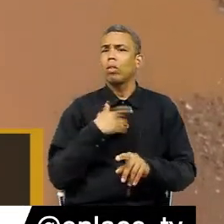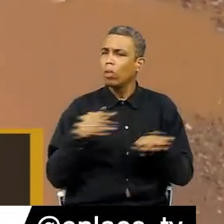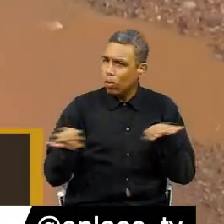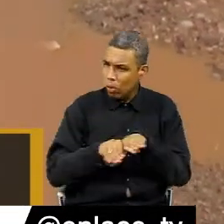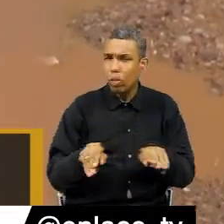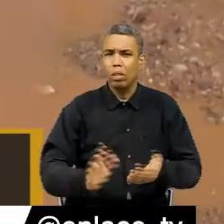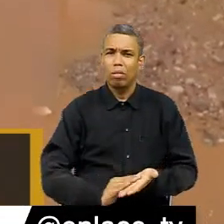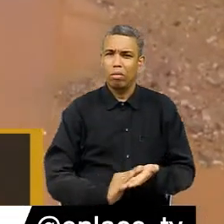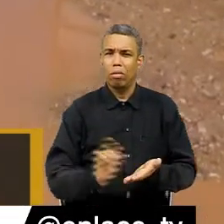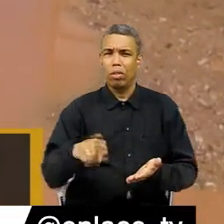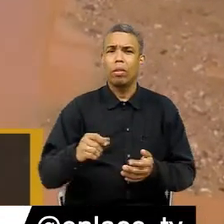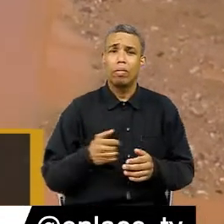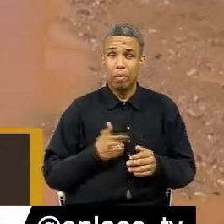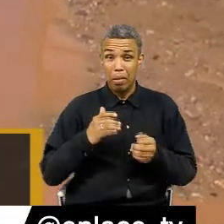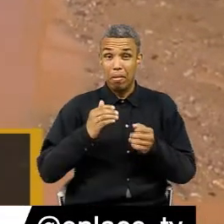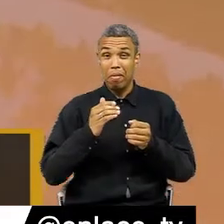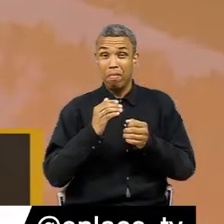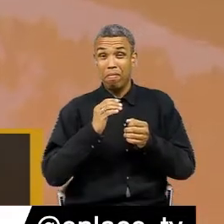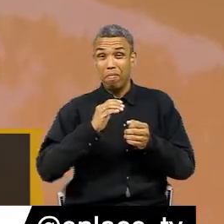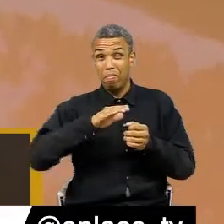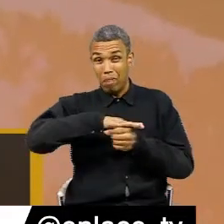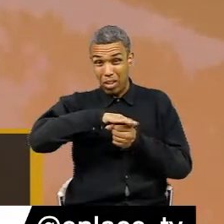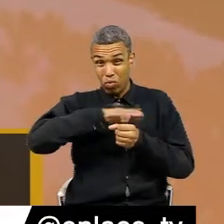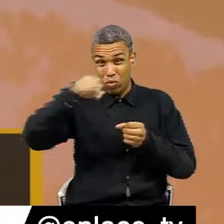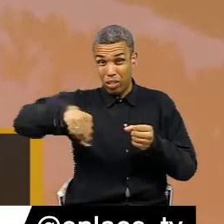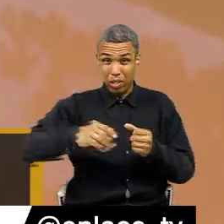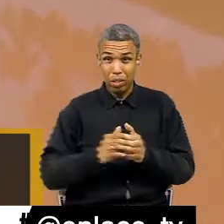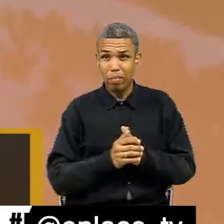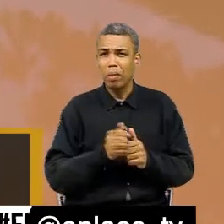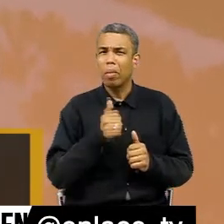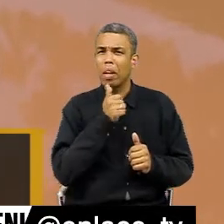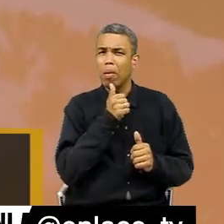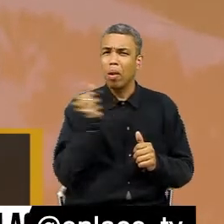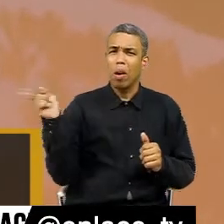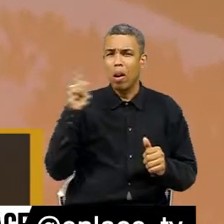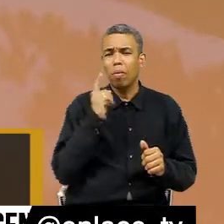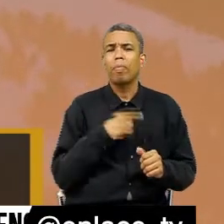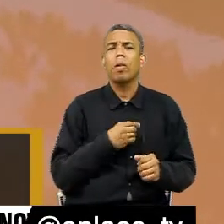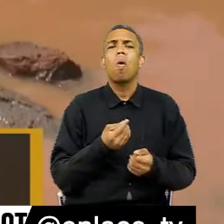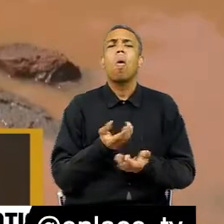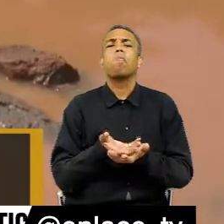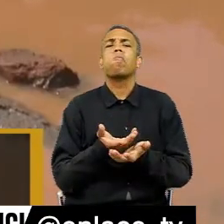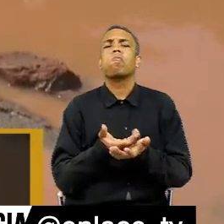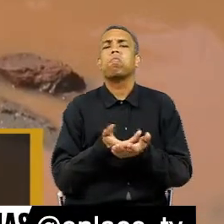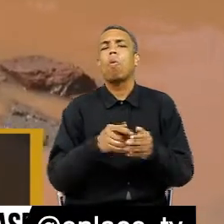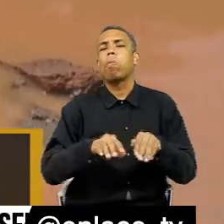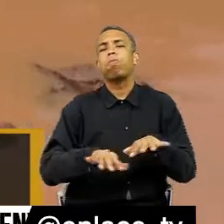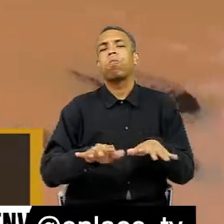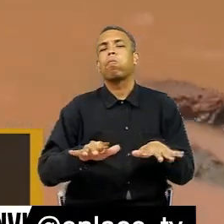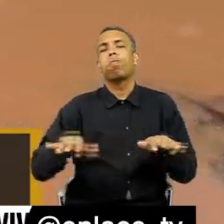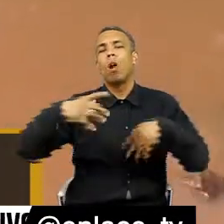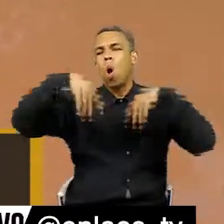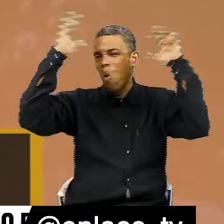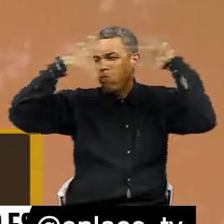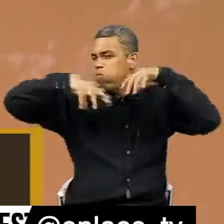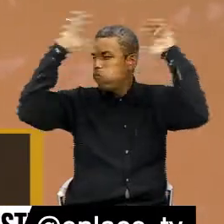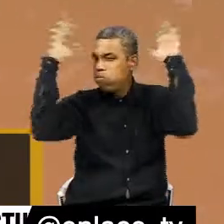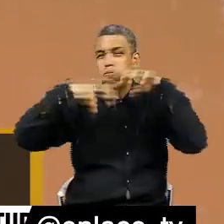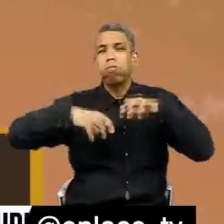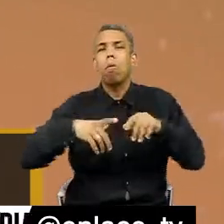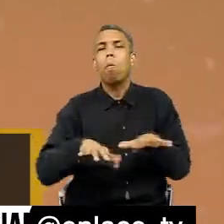marzo en la actualidad no cuenta con un drenado precisamente en el sector de la cancha y esto ha venido afectando